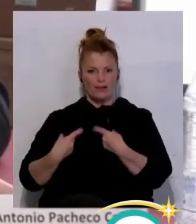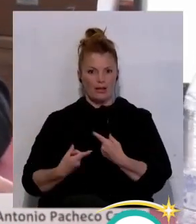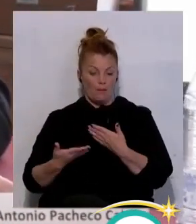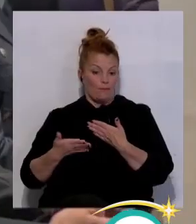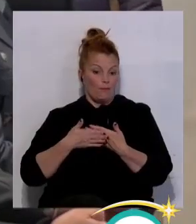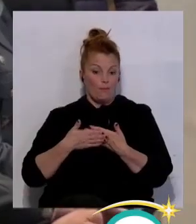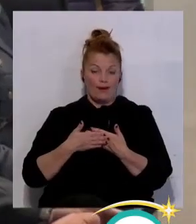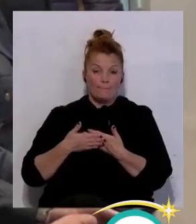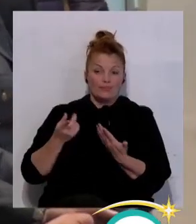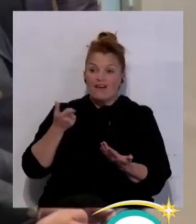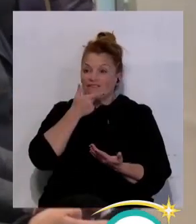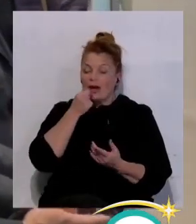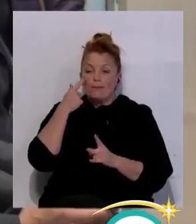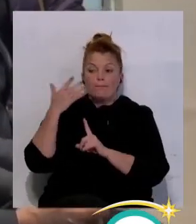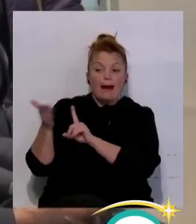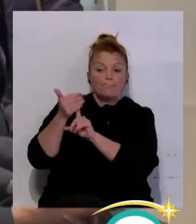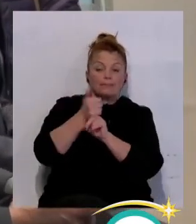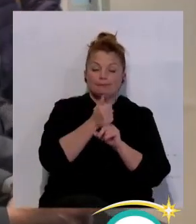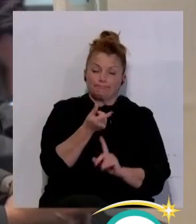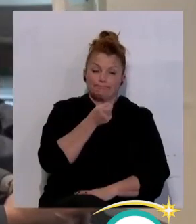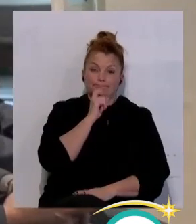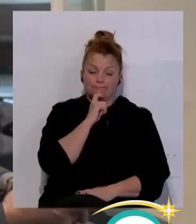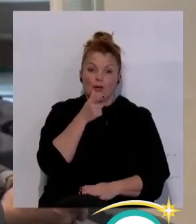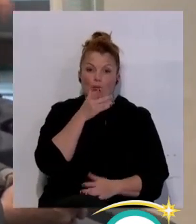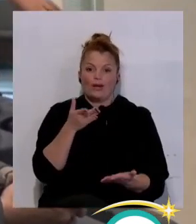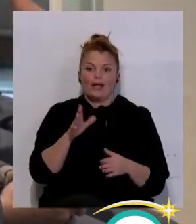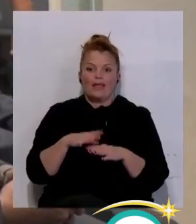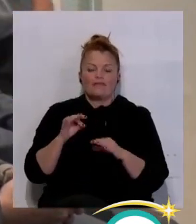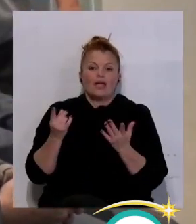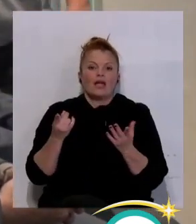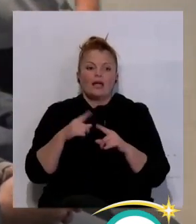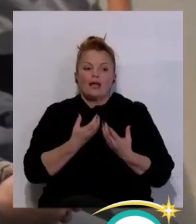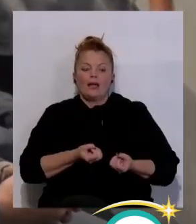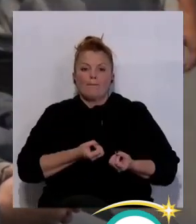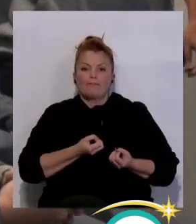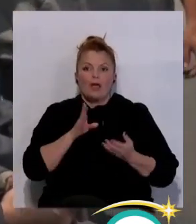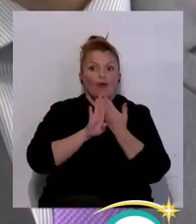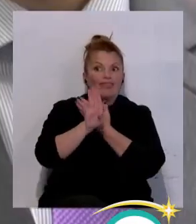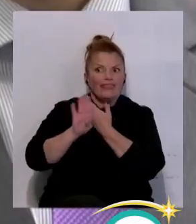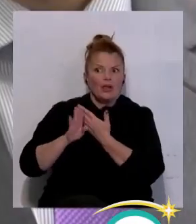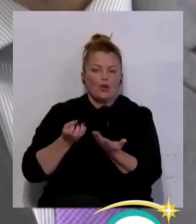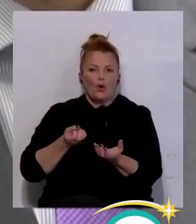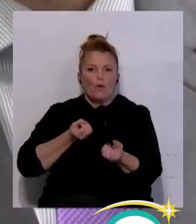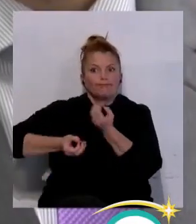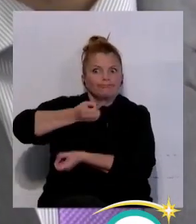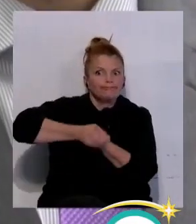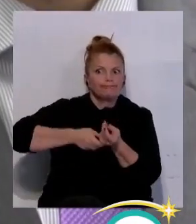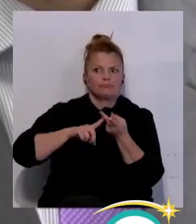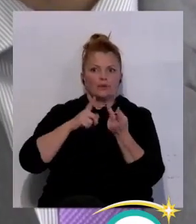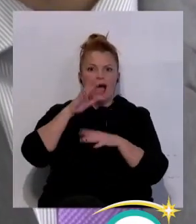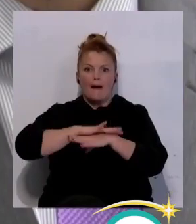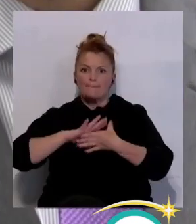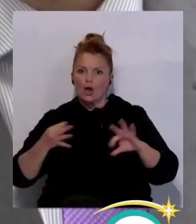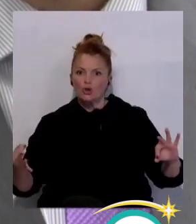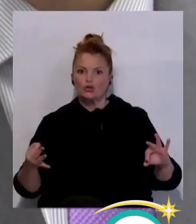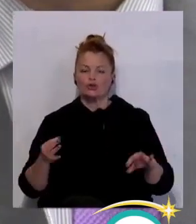para adentro, y es muy difícil detectarlo, a no ser que contemos con la complicidad de vecinos, amigos, o en este caso, por